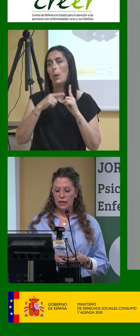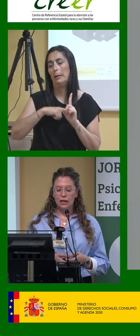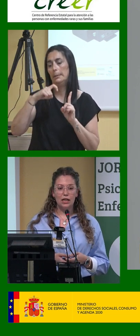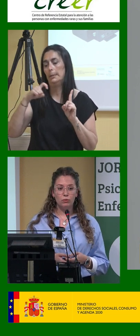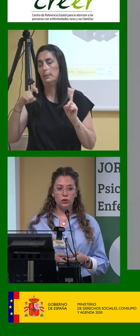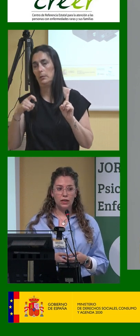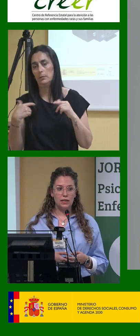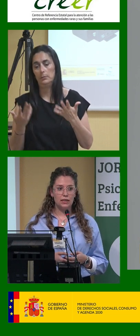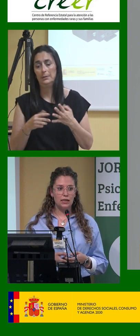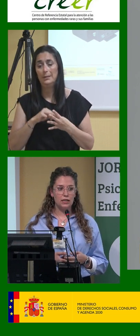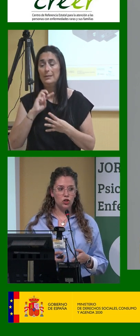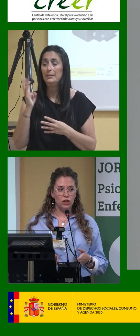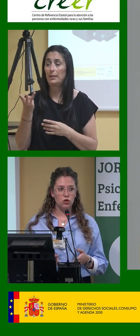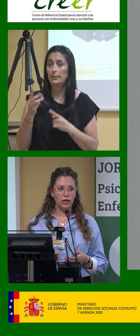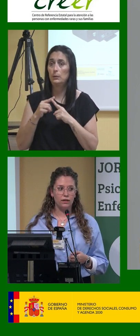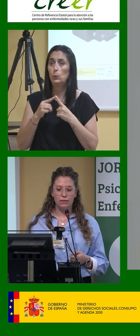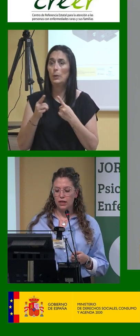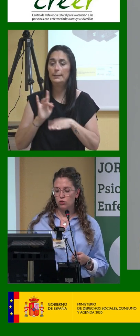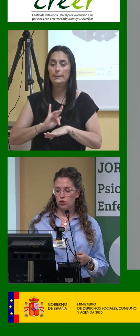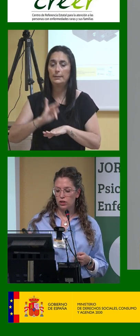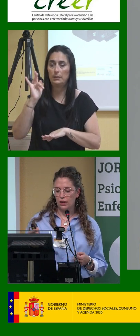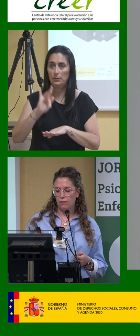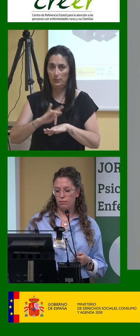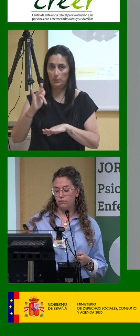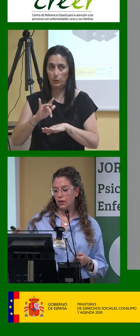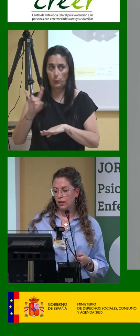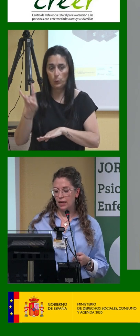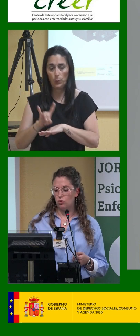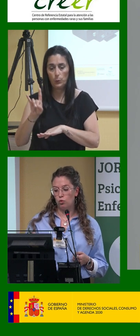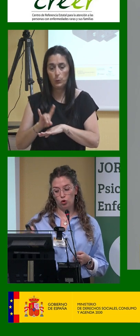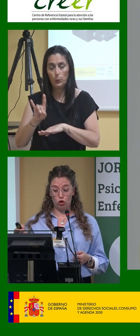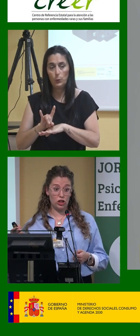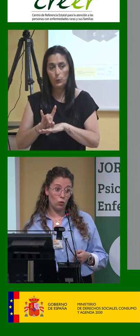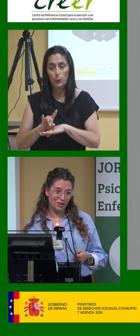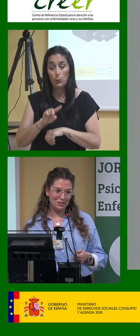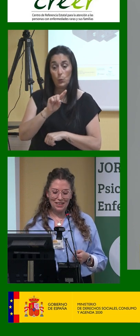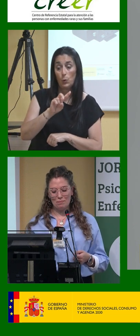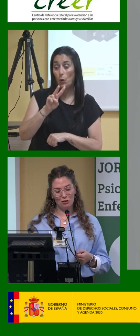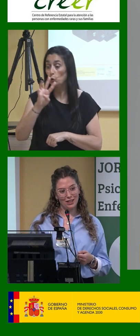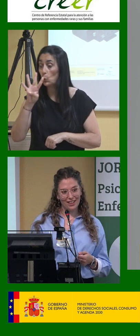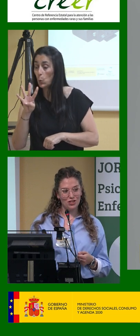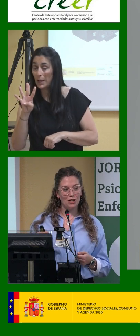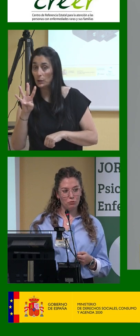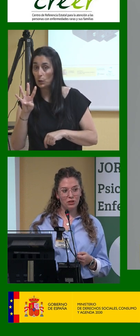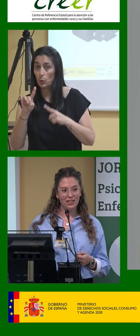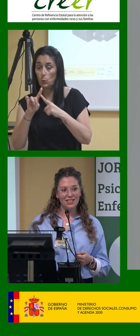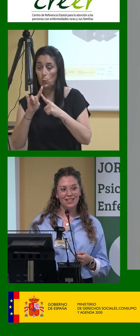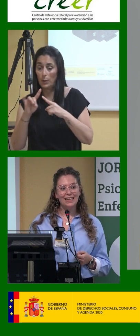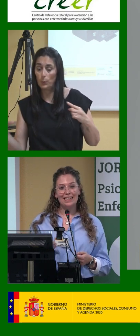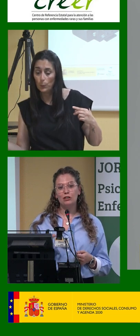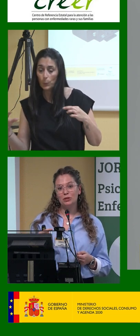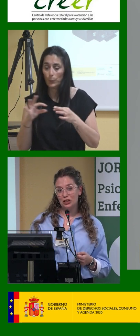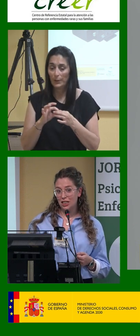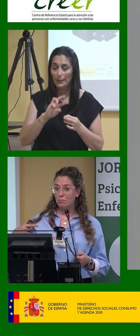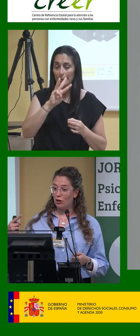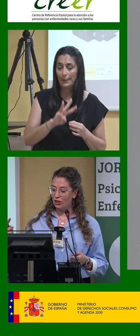piel. El número 3 es el sensor, es lo que recibía estos... el 1, 2 y 4 van conectados en el número 3,